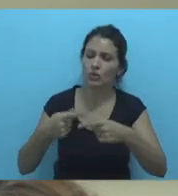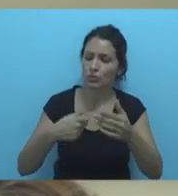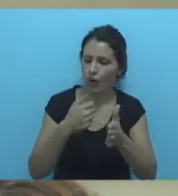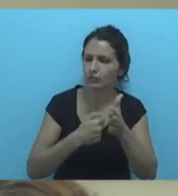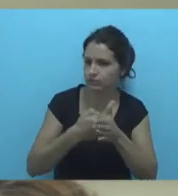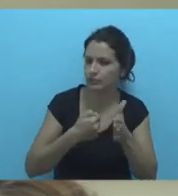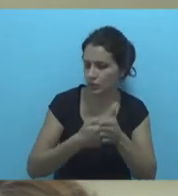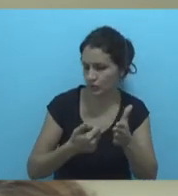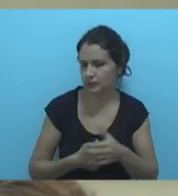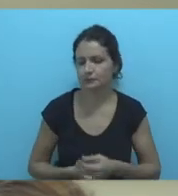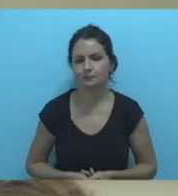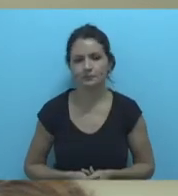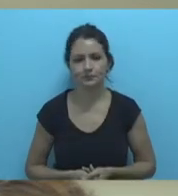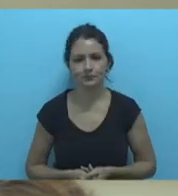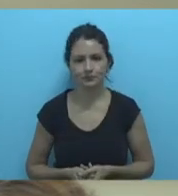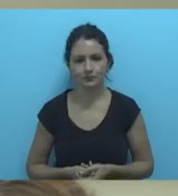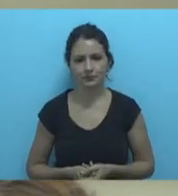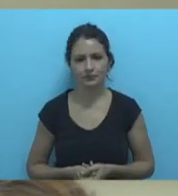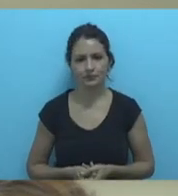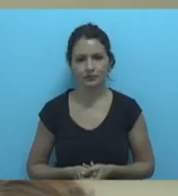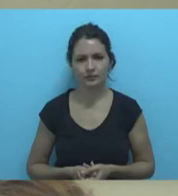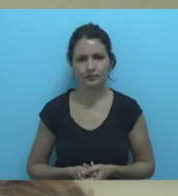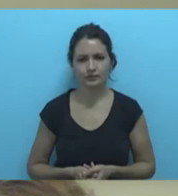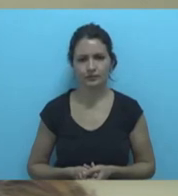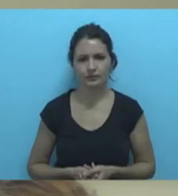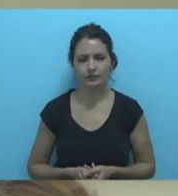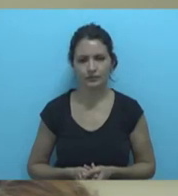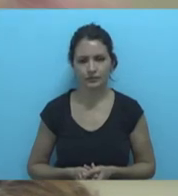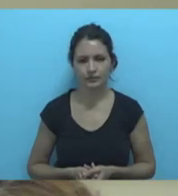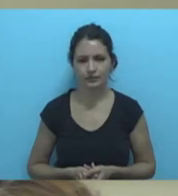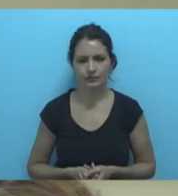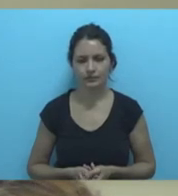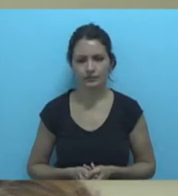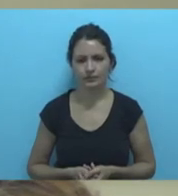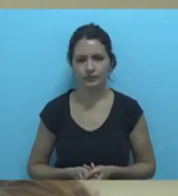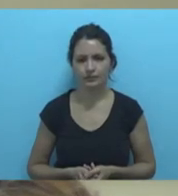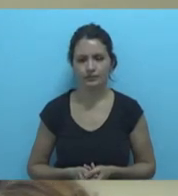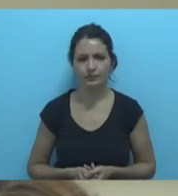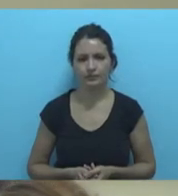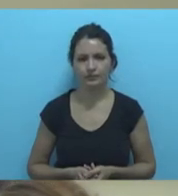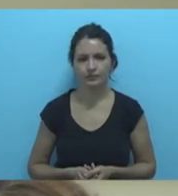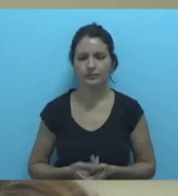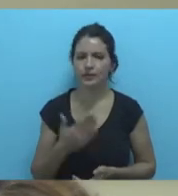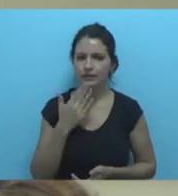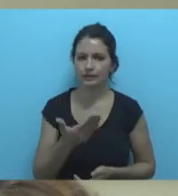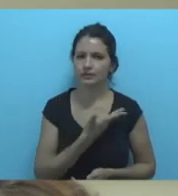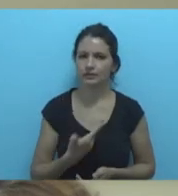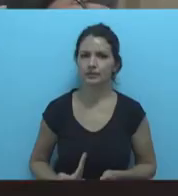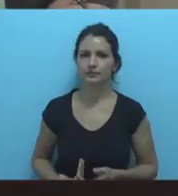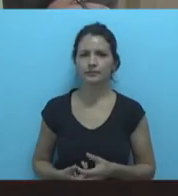seguir reivindicando la posibilidad de la articulación legislativa y ejecutiva en absolutamente todos los temas. Muchas gracias, señor